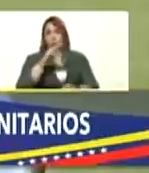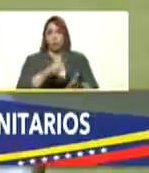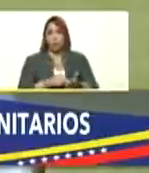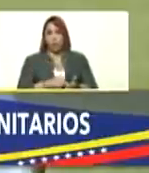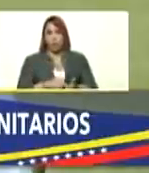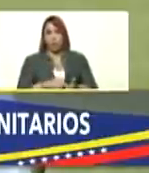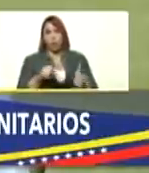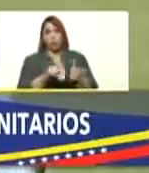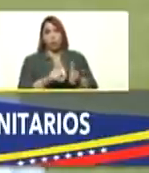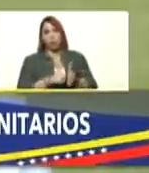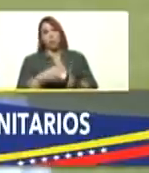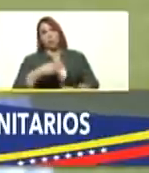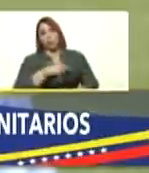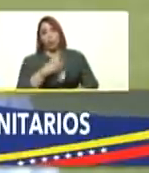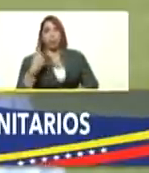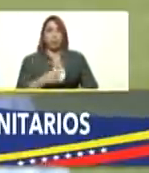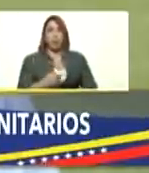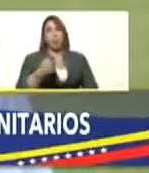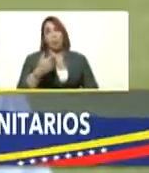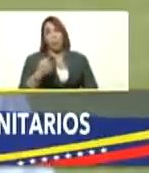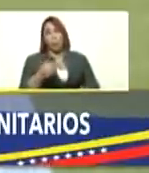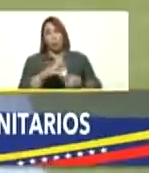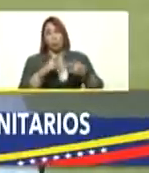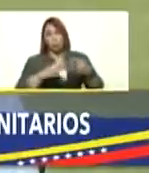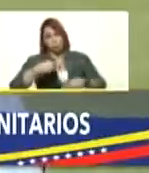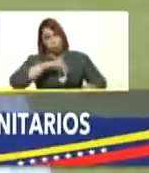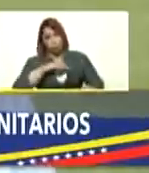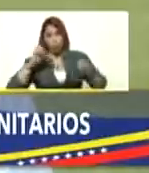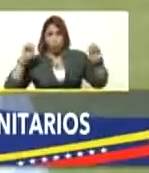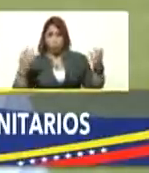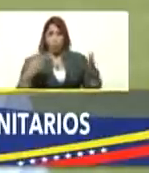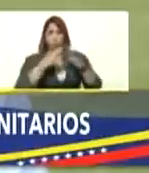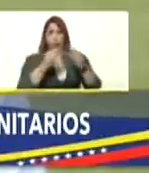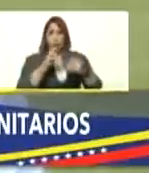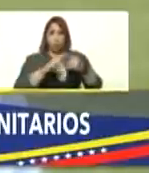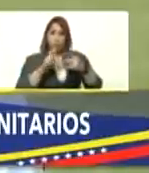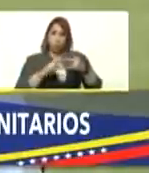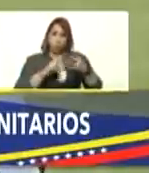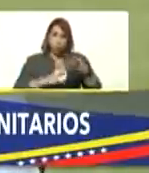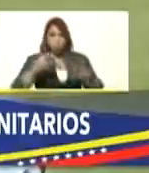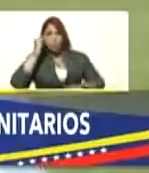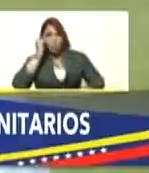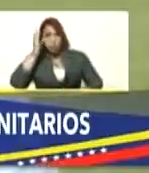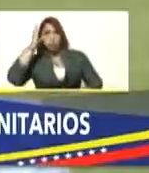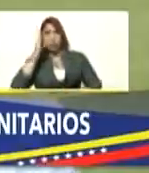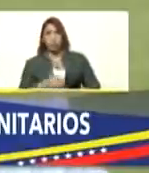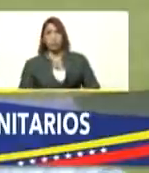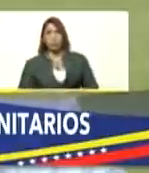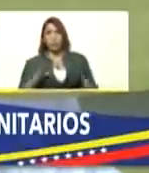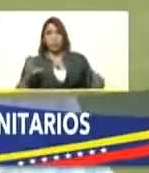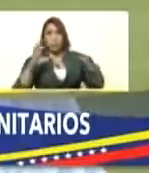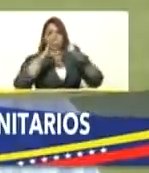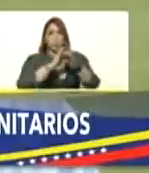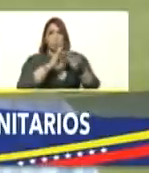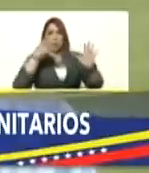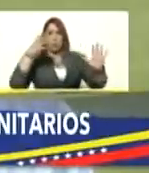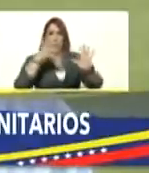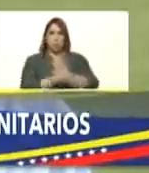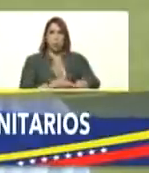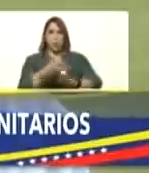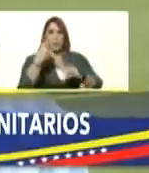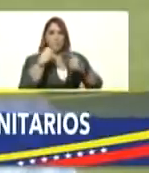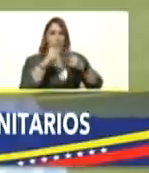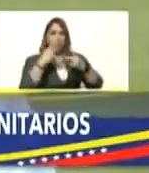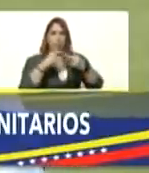momento donde tenemos pocos recursos. Si nosotros logramos que todos esos recursos y esas capacidades se unifiquen en torno a las prioridades